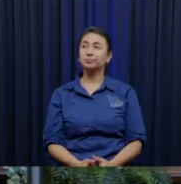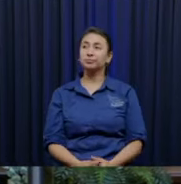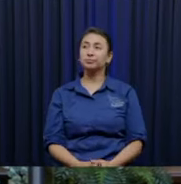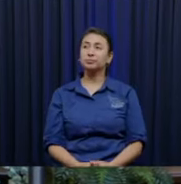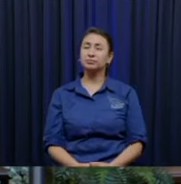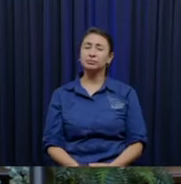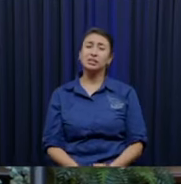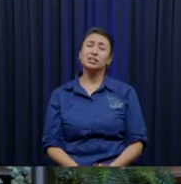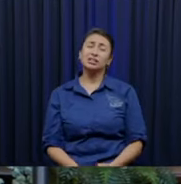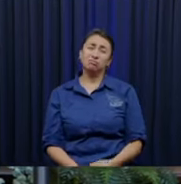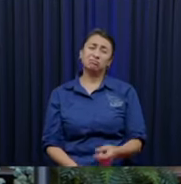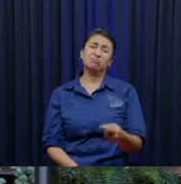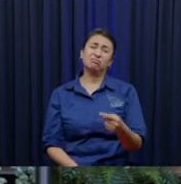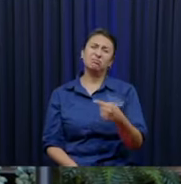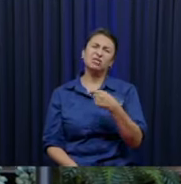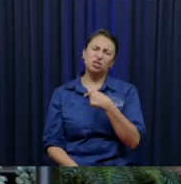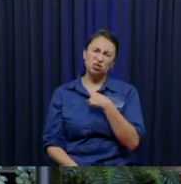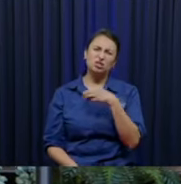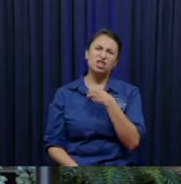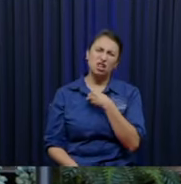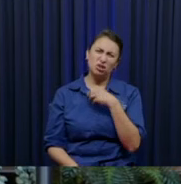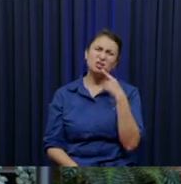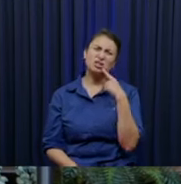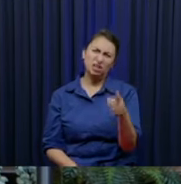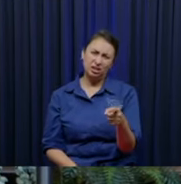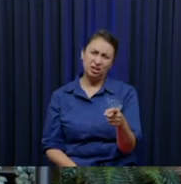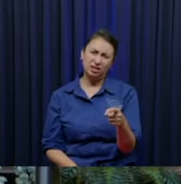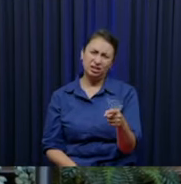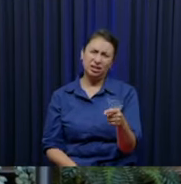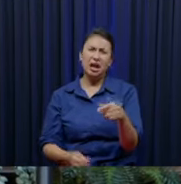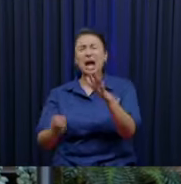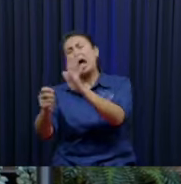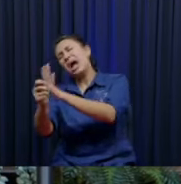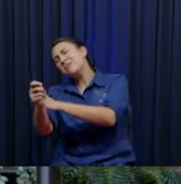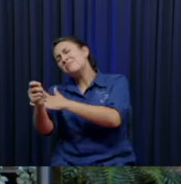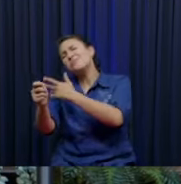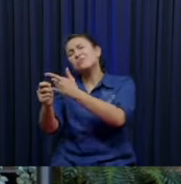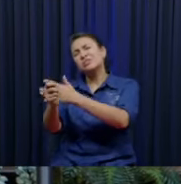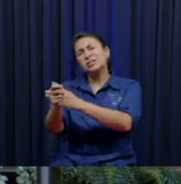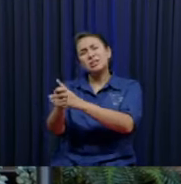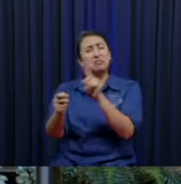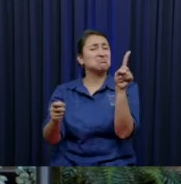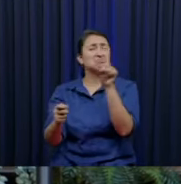Que hay música que es cristiana, pero que no está inspirada.